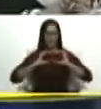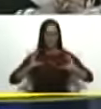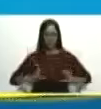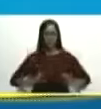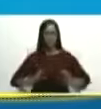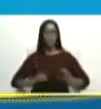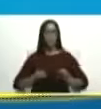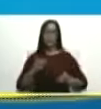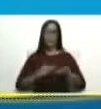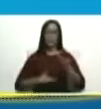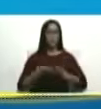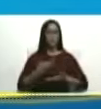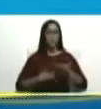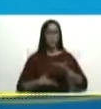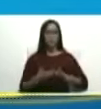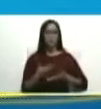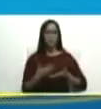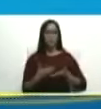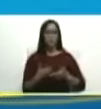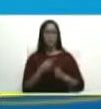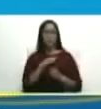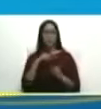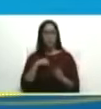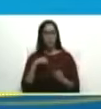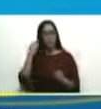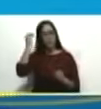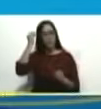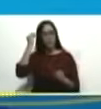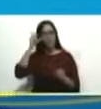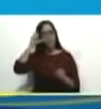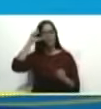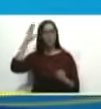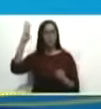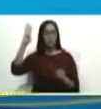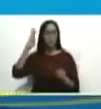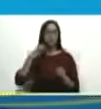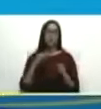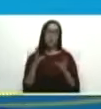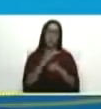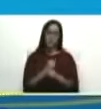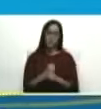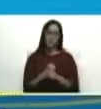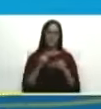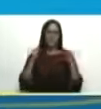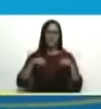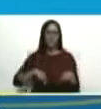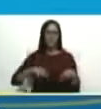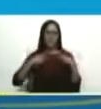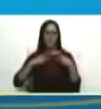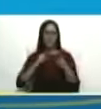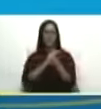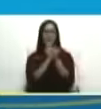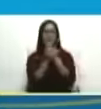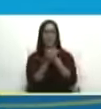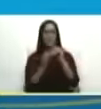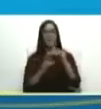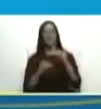es transitoria. Nosotros que creemos en Dios, creemos que esta vida trasciende a una